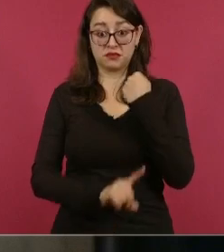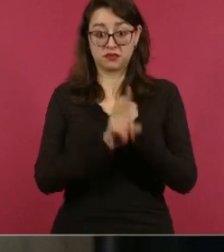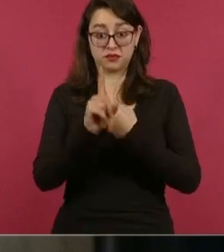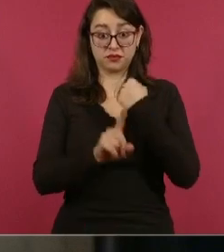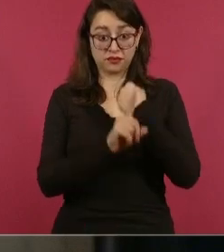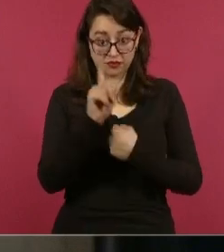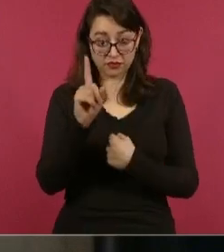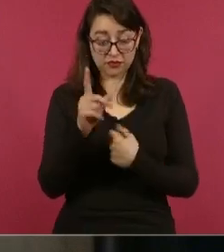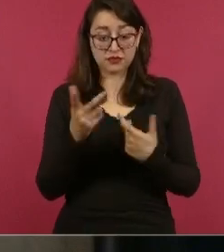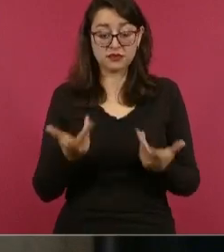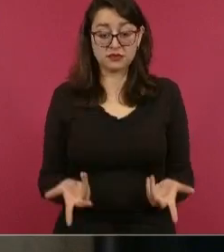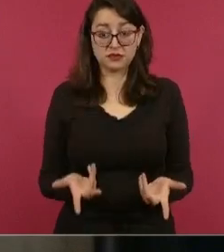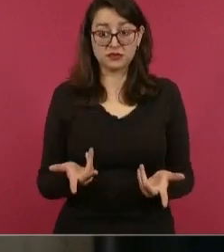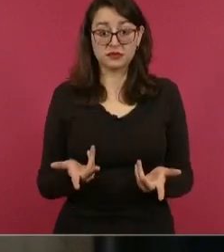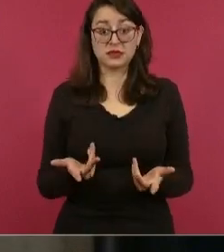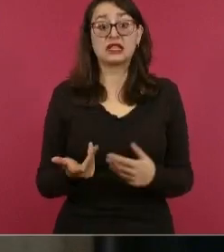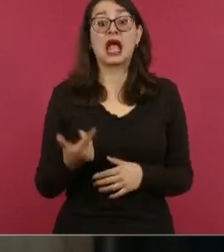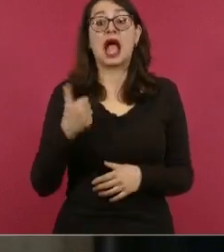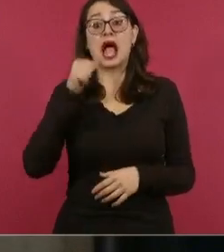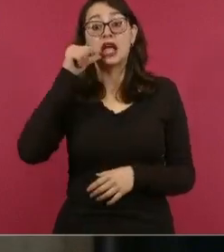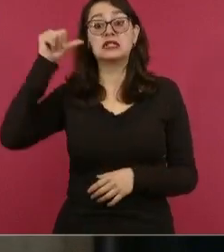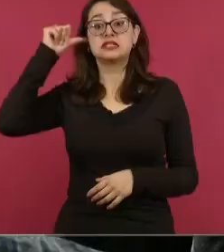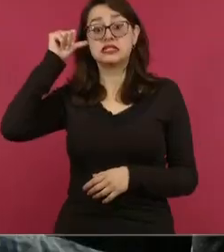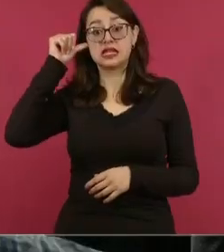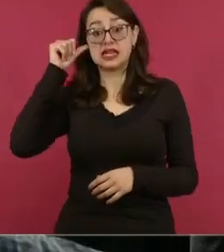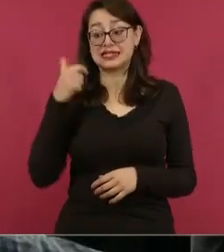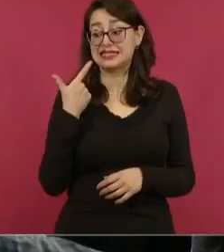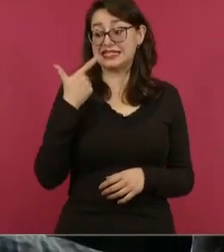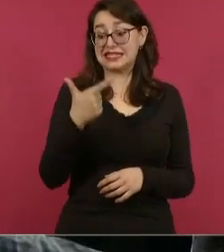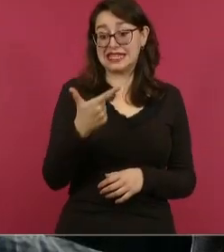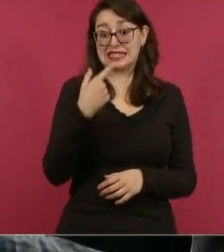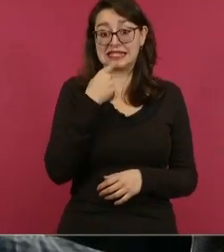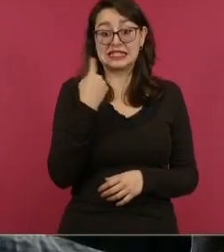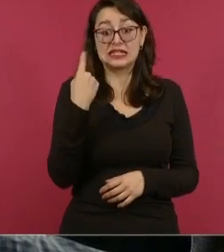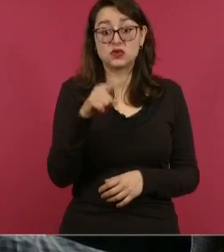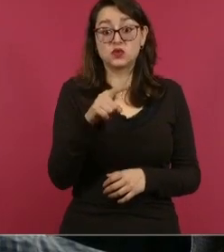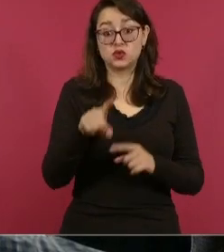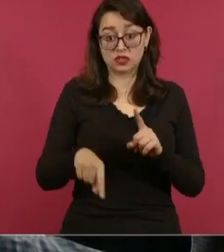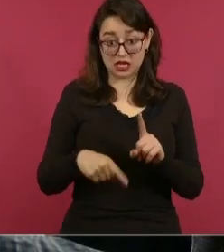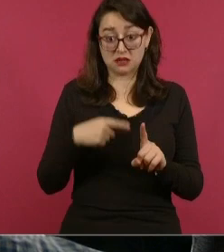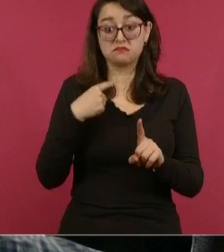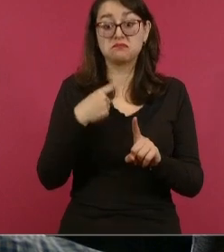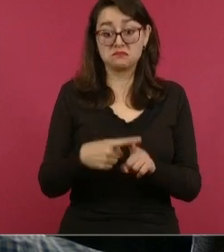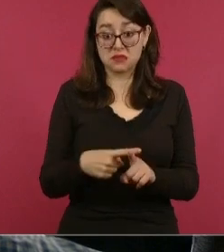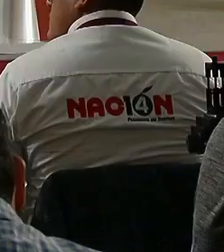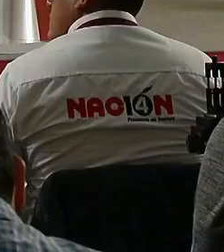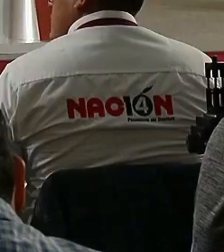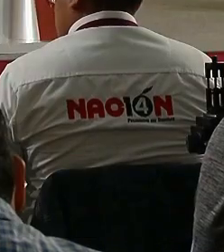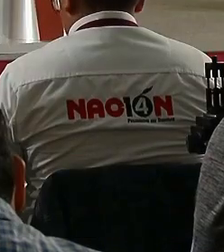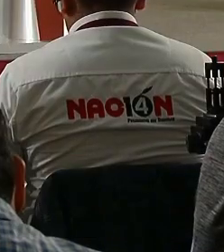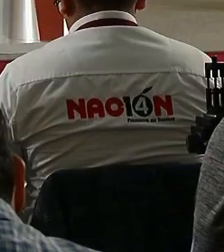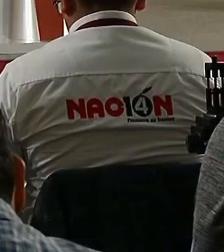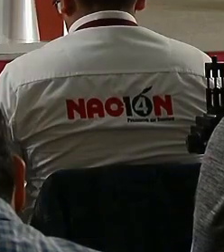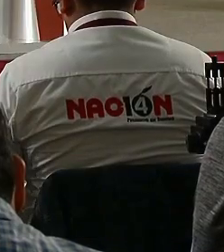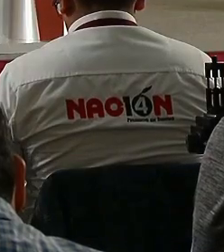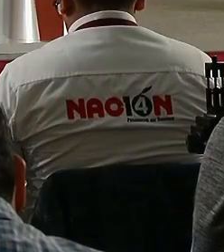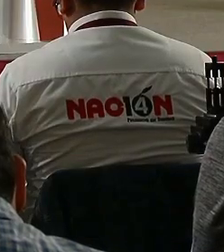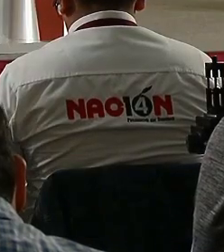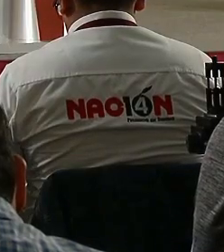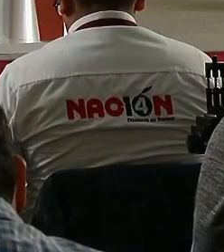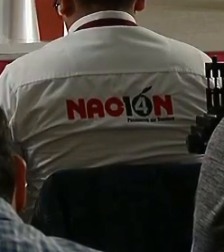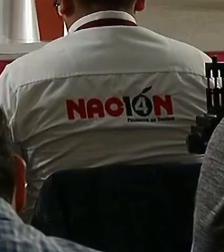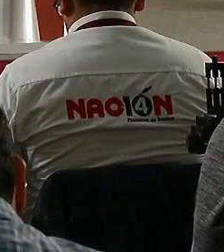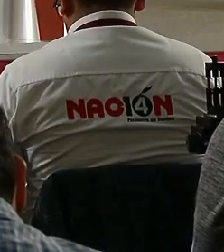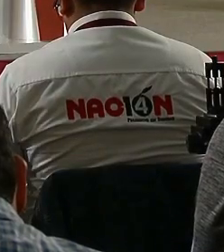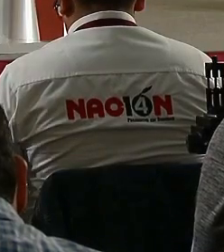ayer presentaron 7 denuncias más en su contra, de su hermano y secretarios de su gabinete. ¿Es